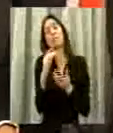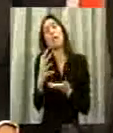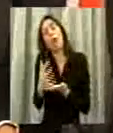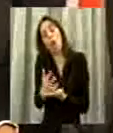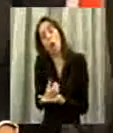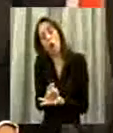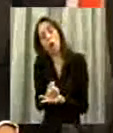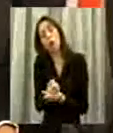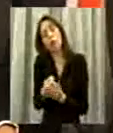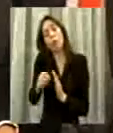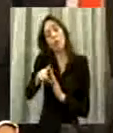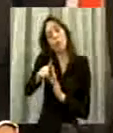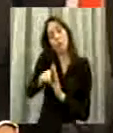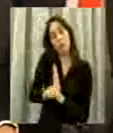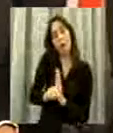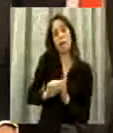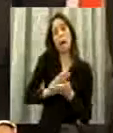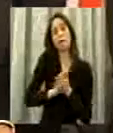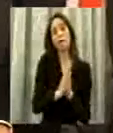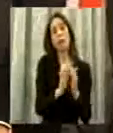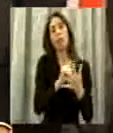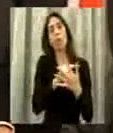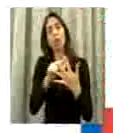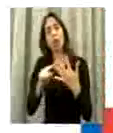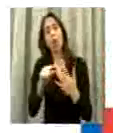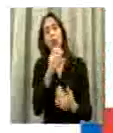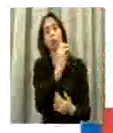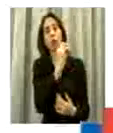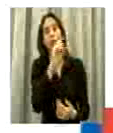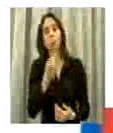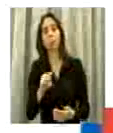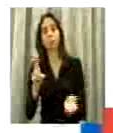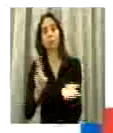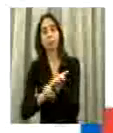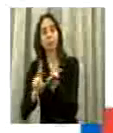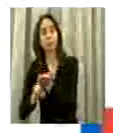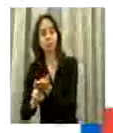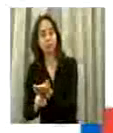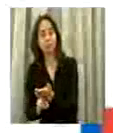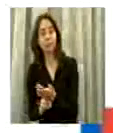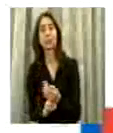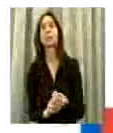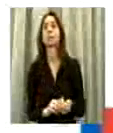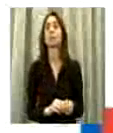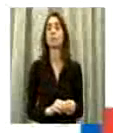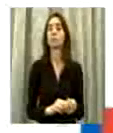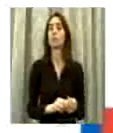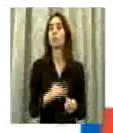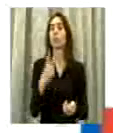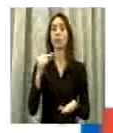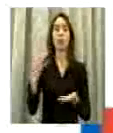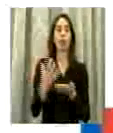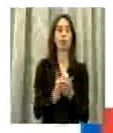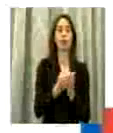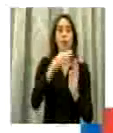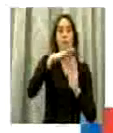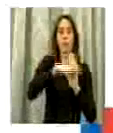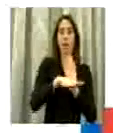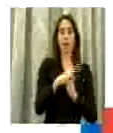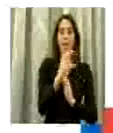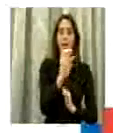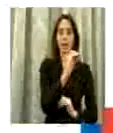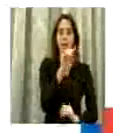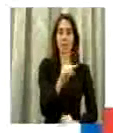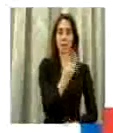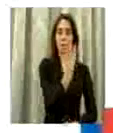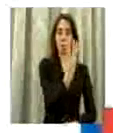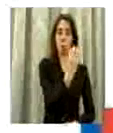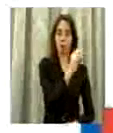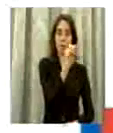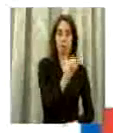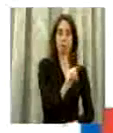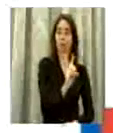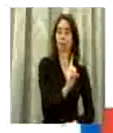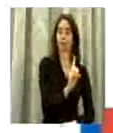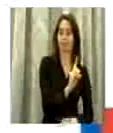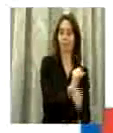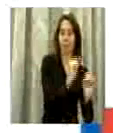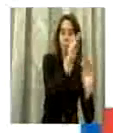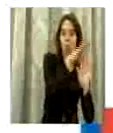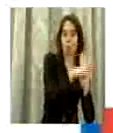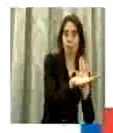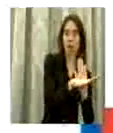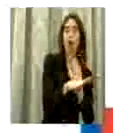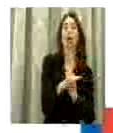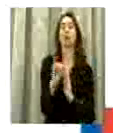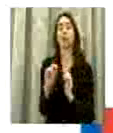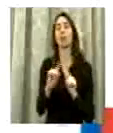logramos rebajar todas las otras tasas. Es decir, si bien es cierto, no logramos rebajar la tasa del 40%, sí logramos